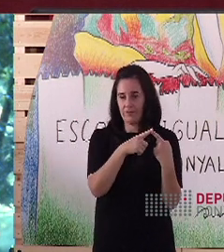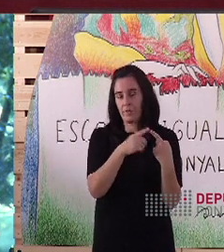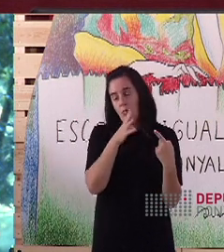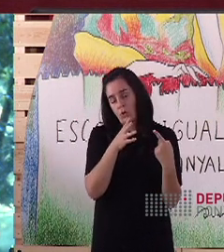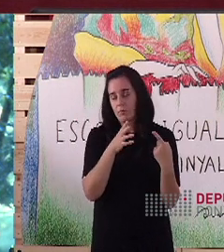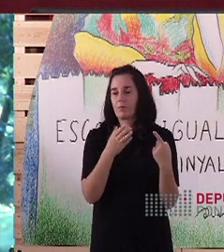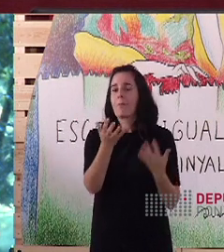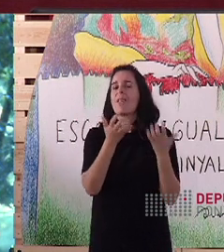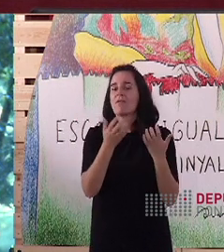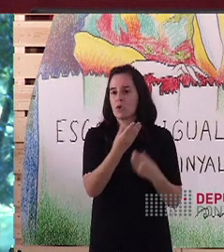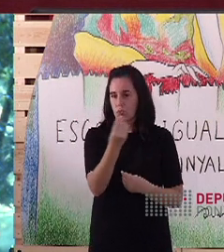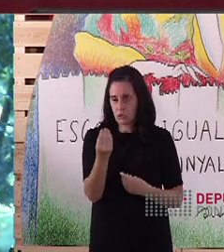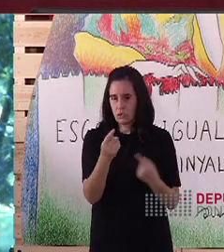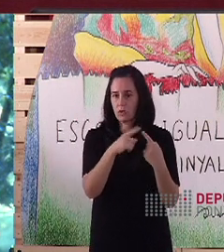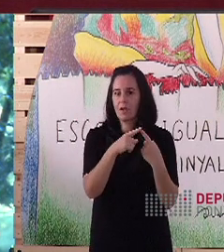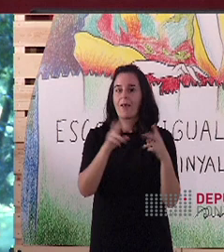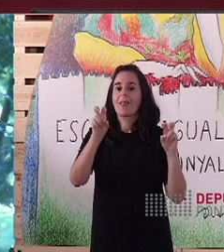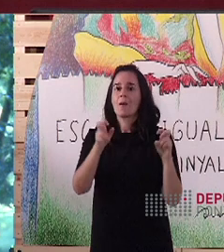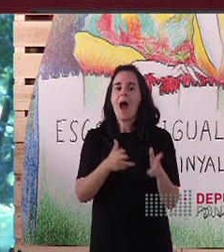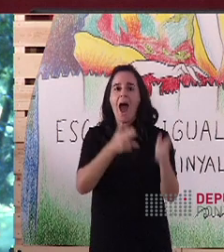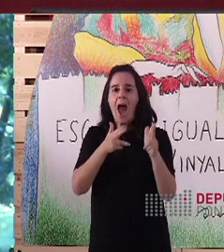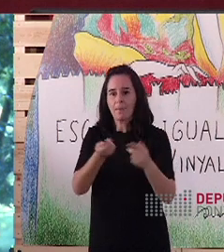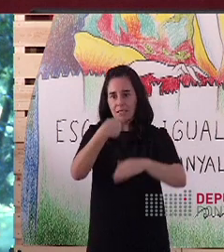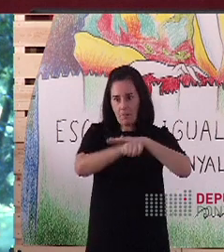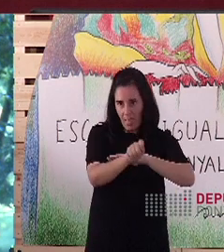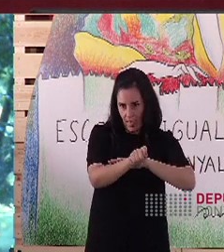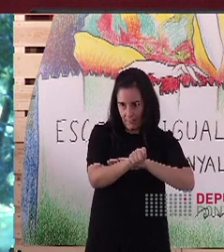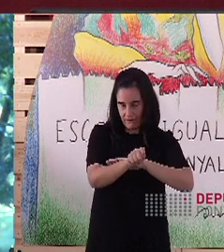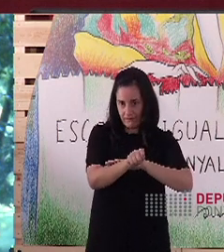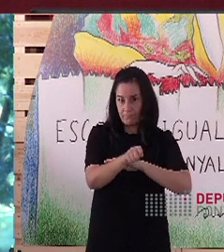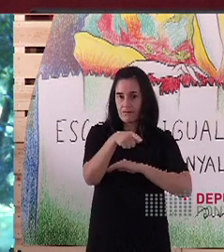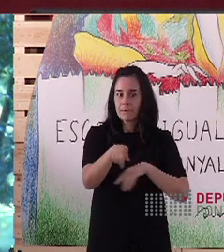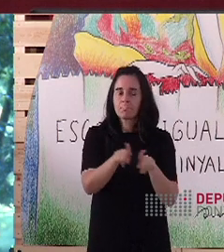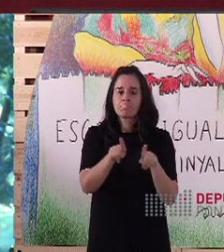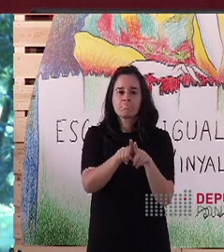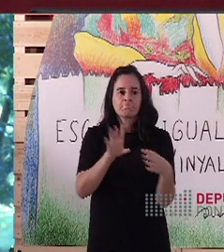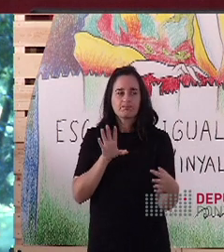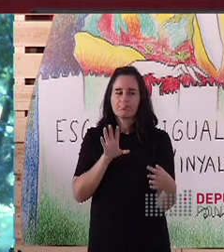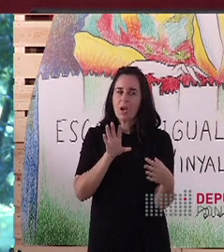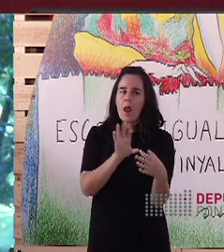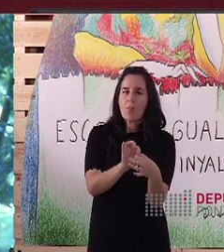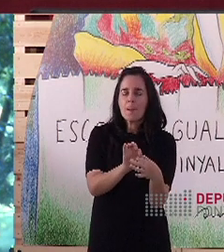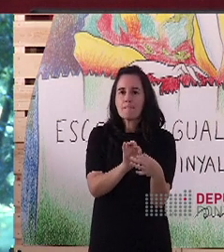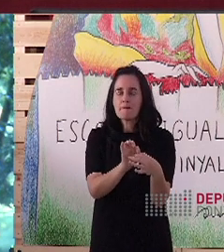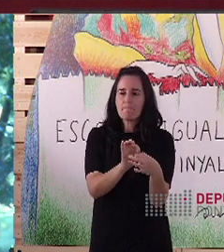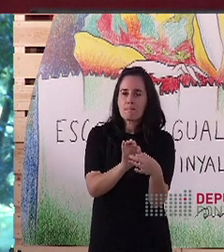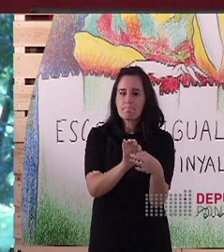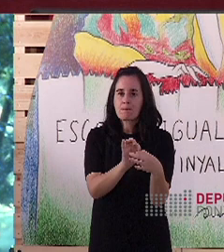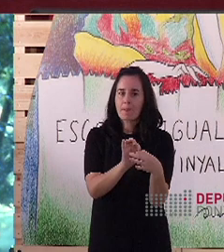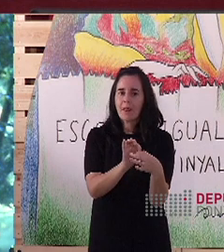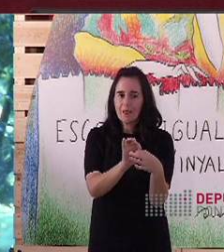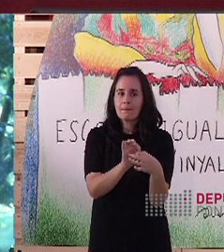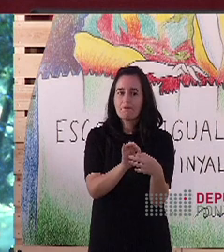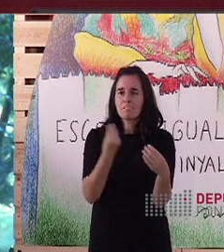la venta ilegal de armamento, que tiene una relación estrechísima con